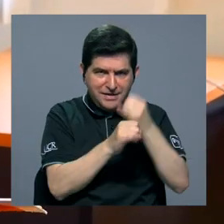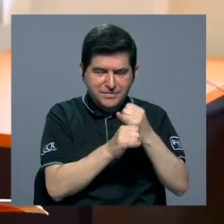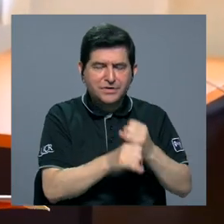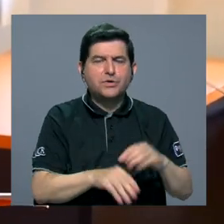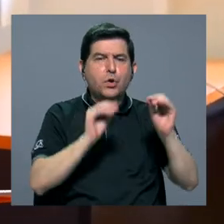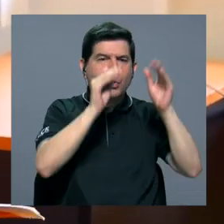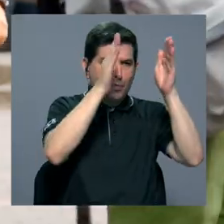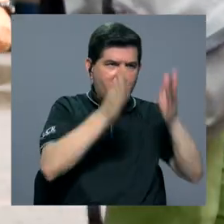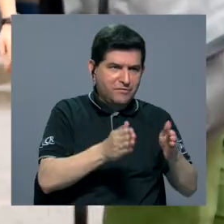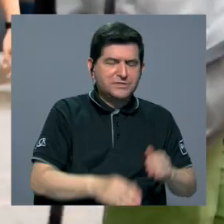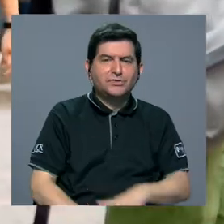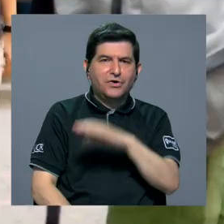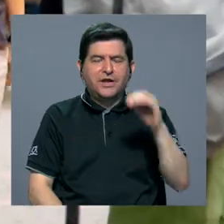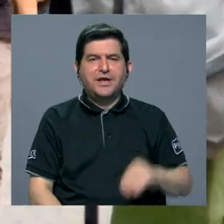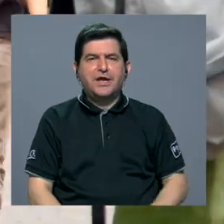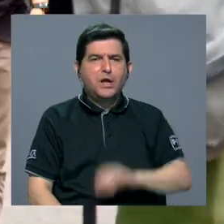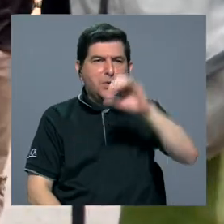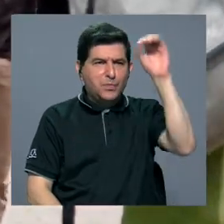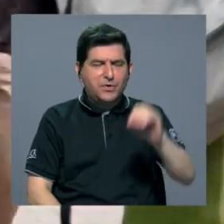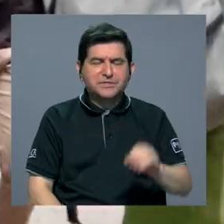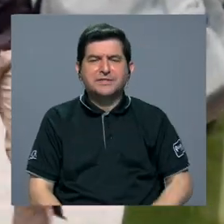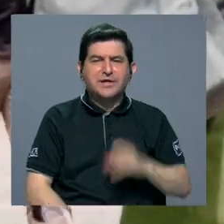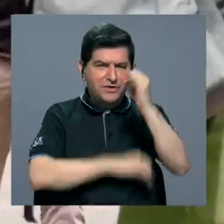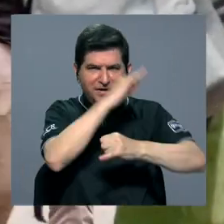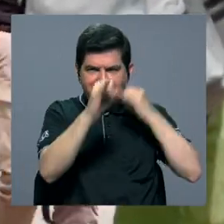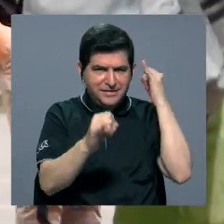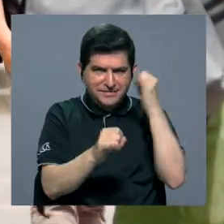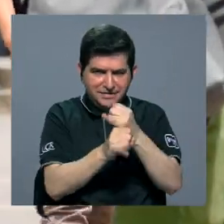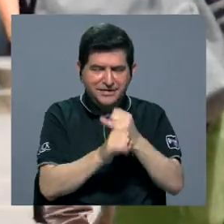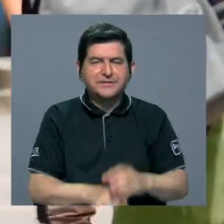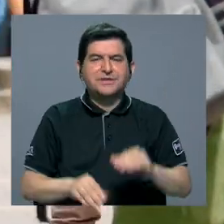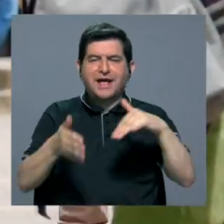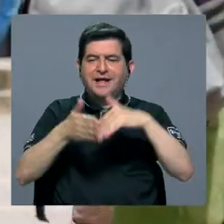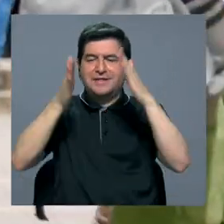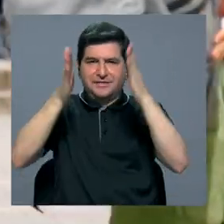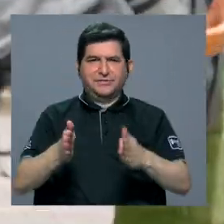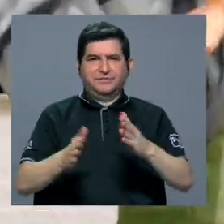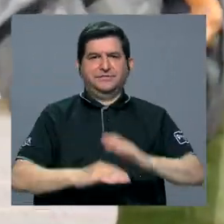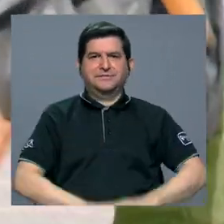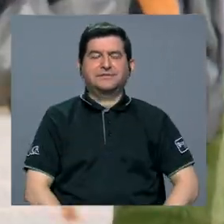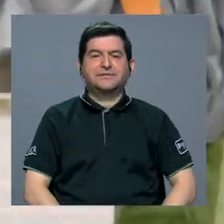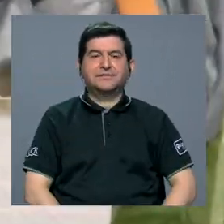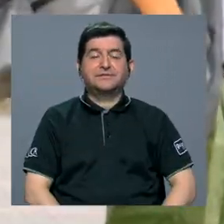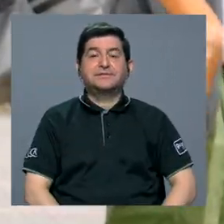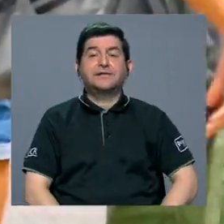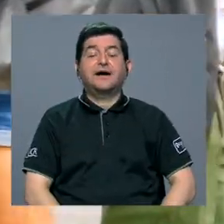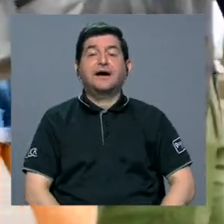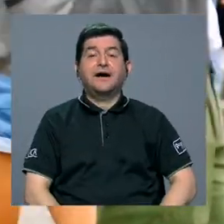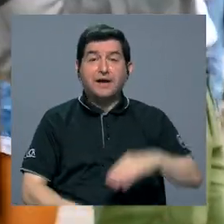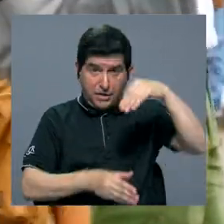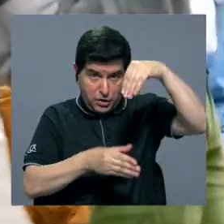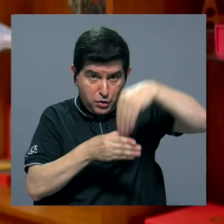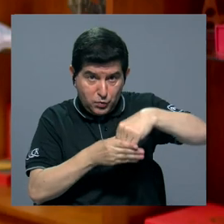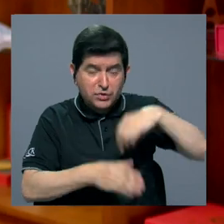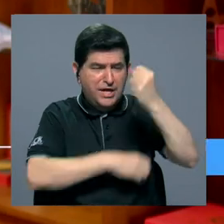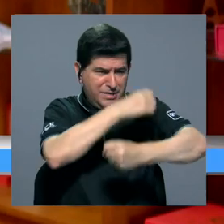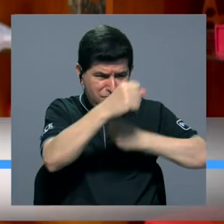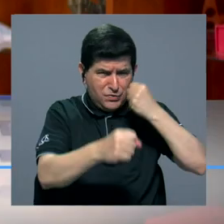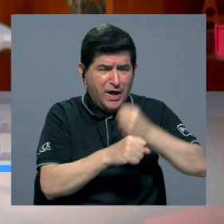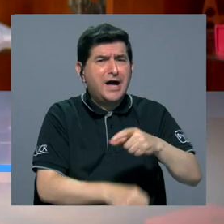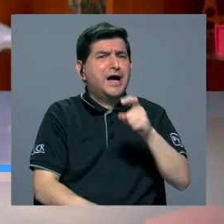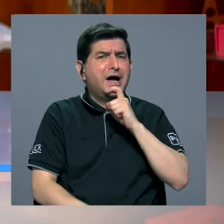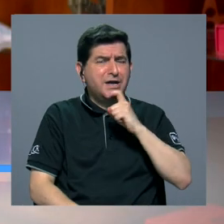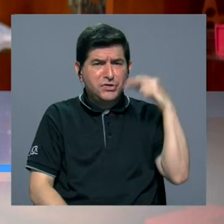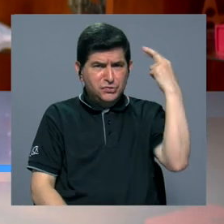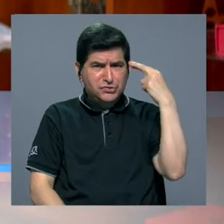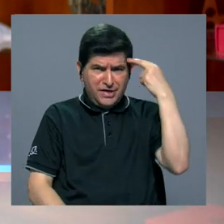del profesorado y la proporción de internacionalización de los estudiantes. Tomando en cuenta que han sido años difíciles por